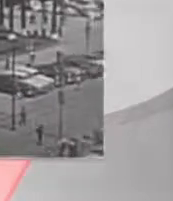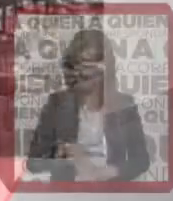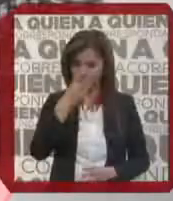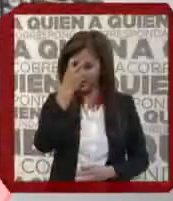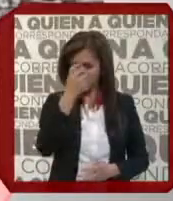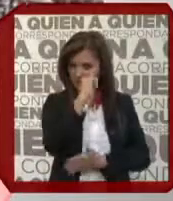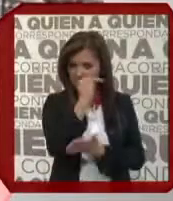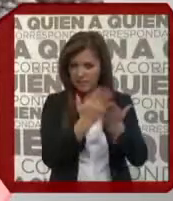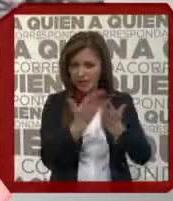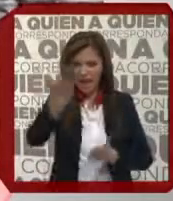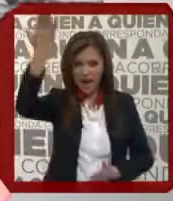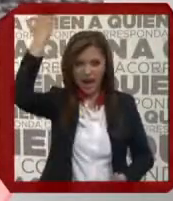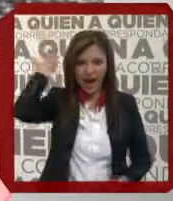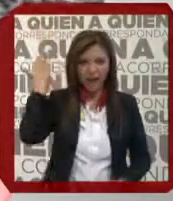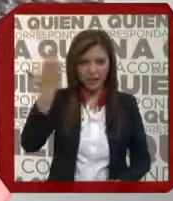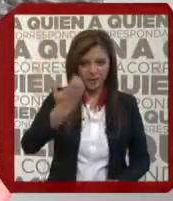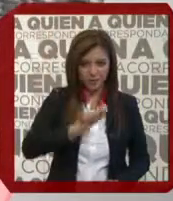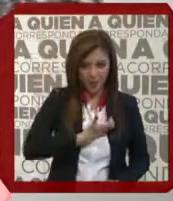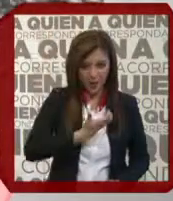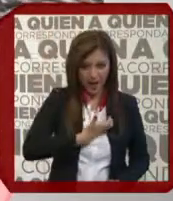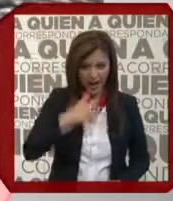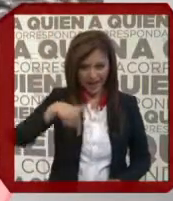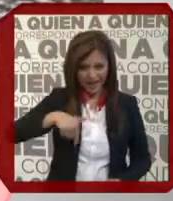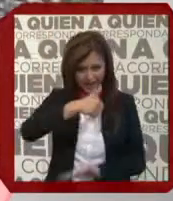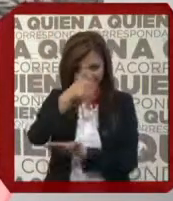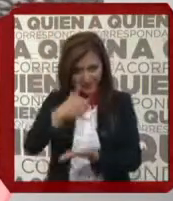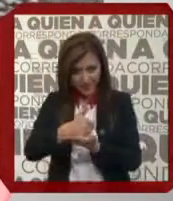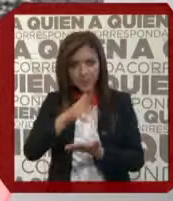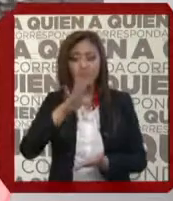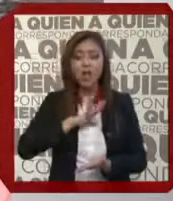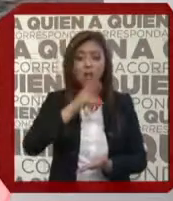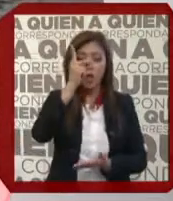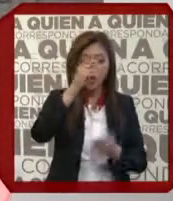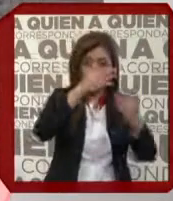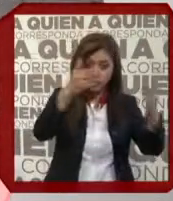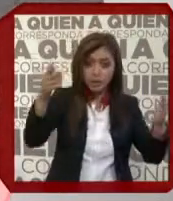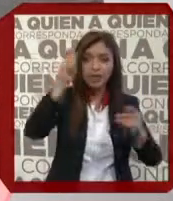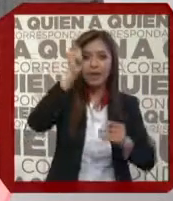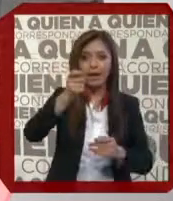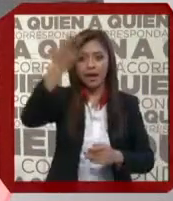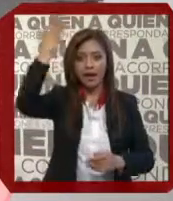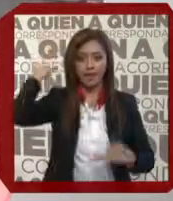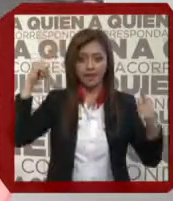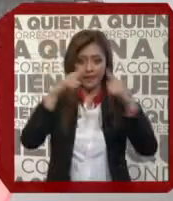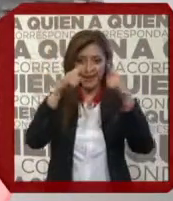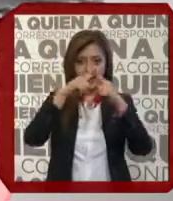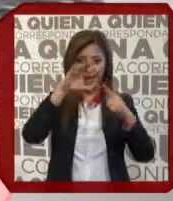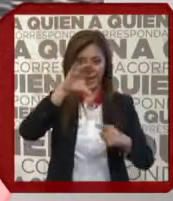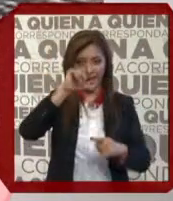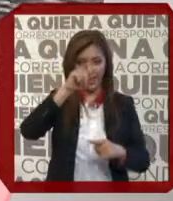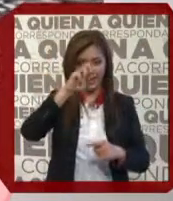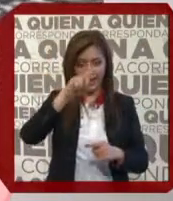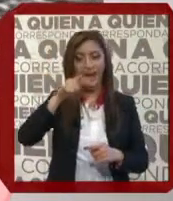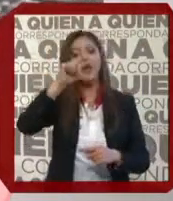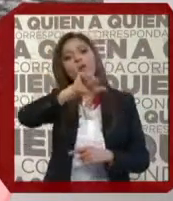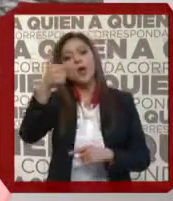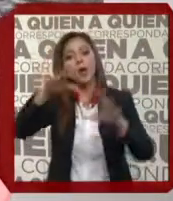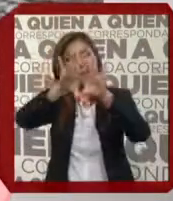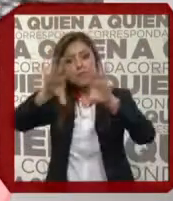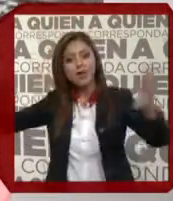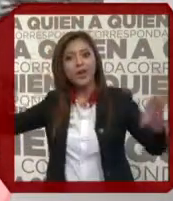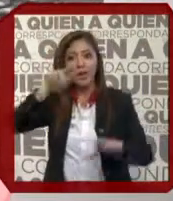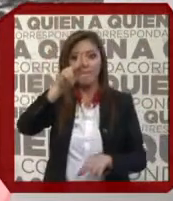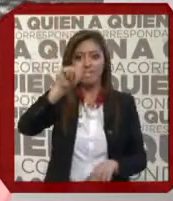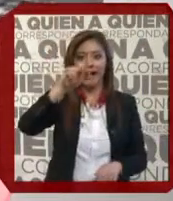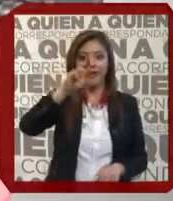Esta imagen es del Zócalo capitalino. Nos muestra dos construcciones, la Catedral Metropolitana y el majestuoso Palacio Nacional. Es